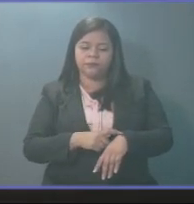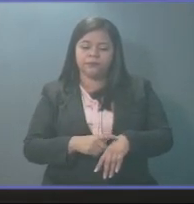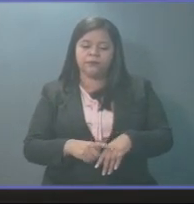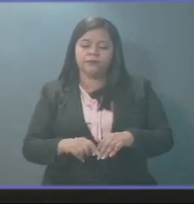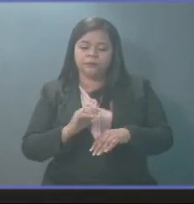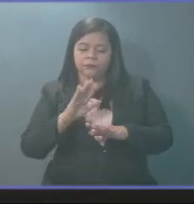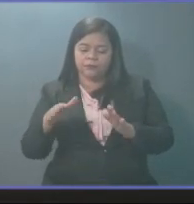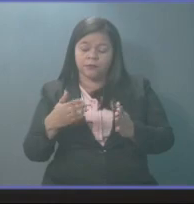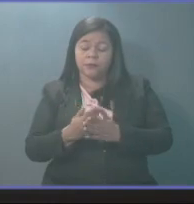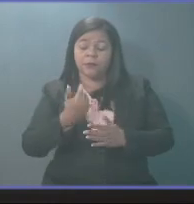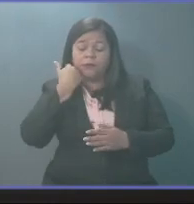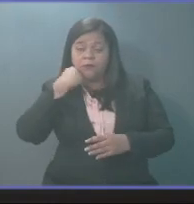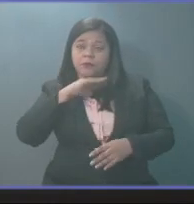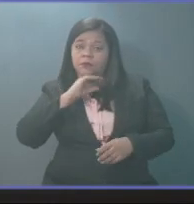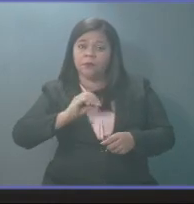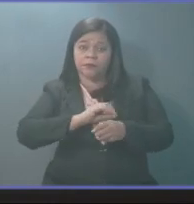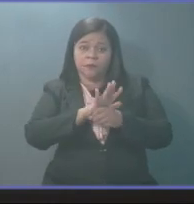pandemia.